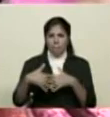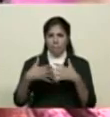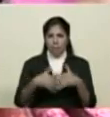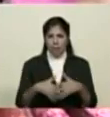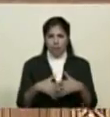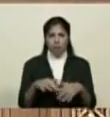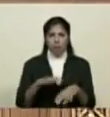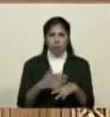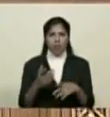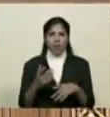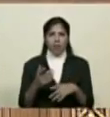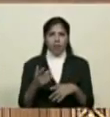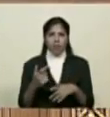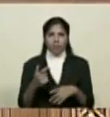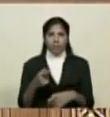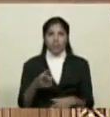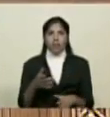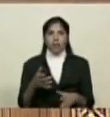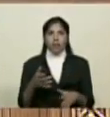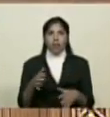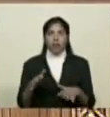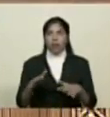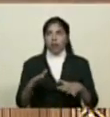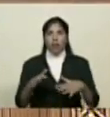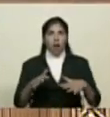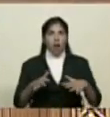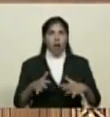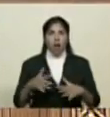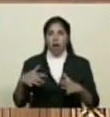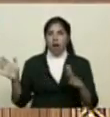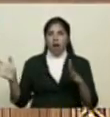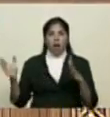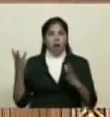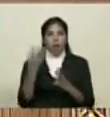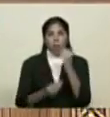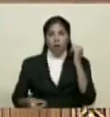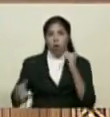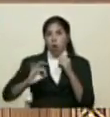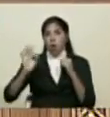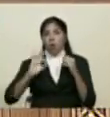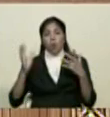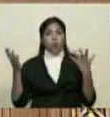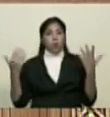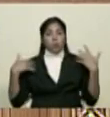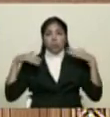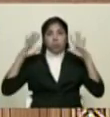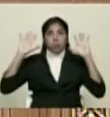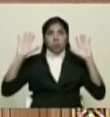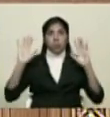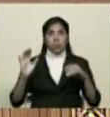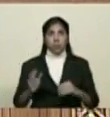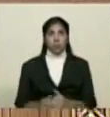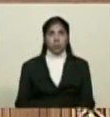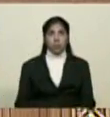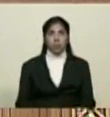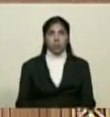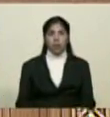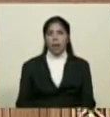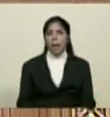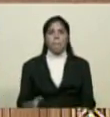se pudieran poner a resguardo de una investigación dura que va a venir, ¿no? Pero una empresa